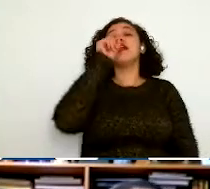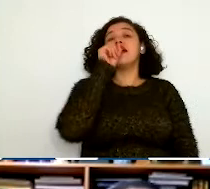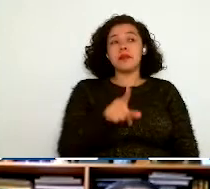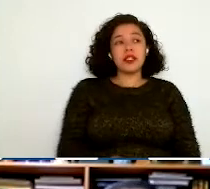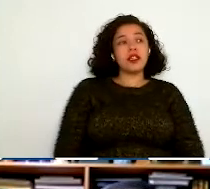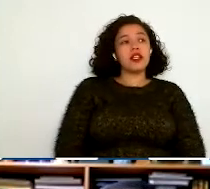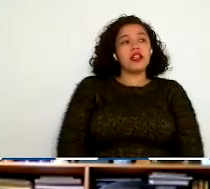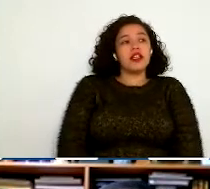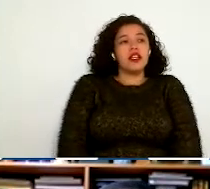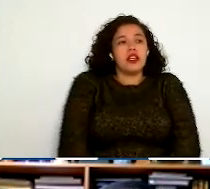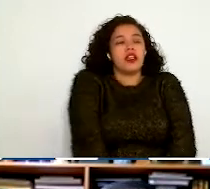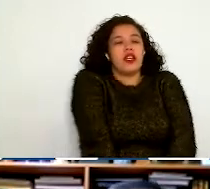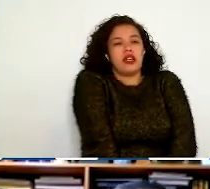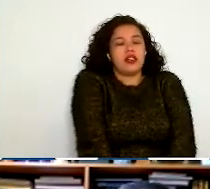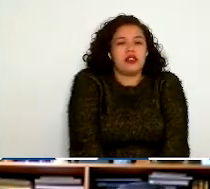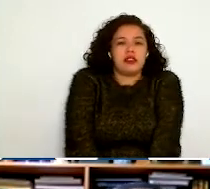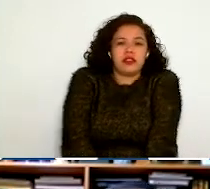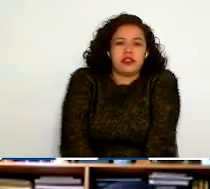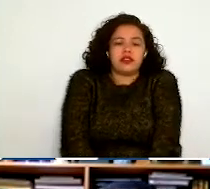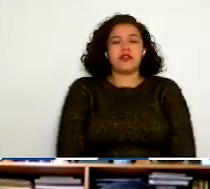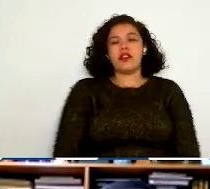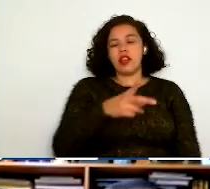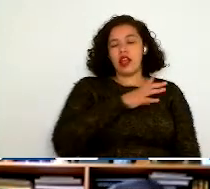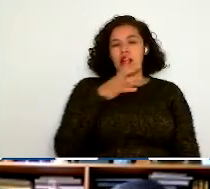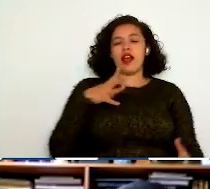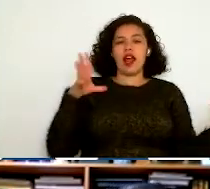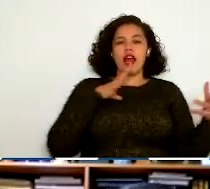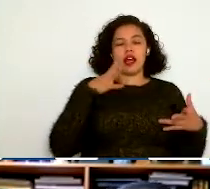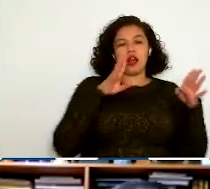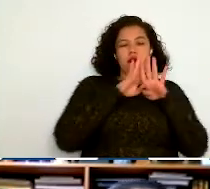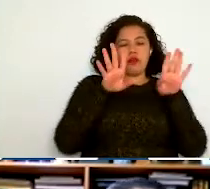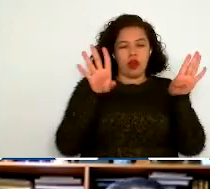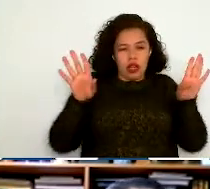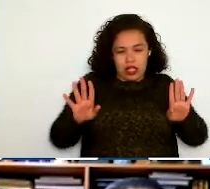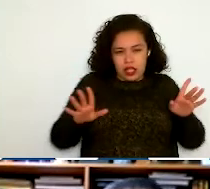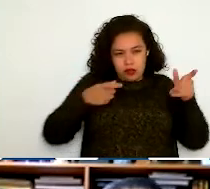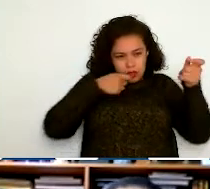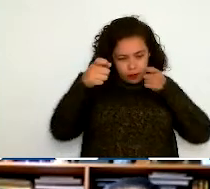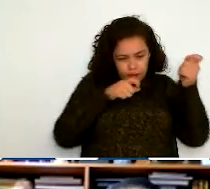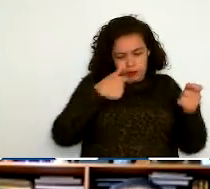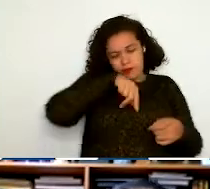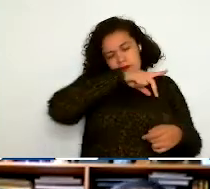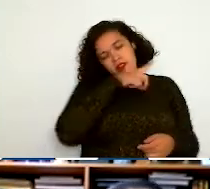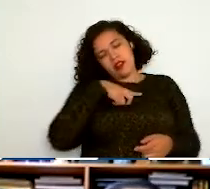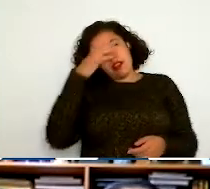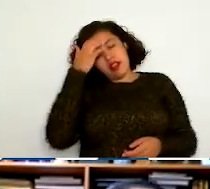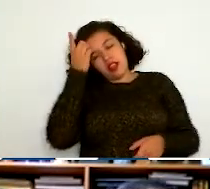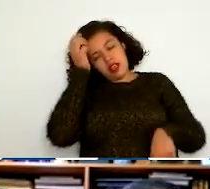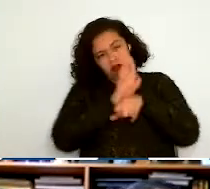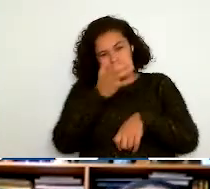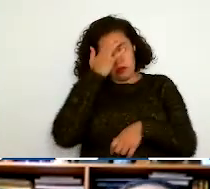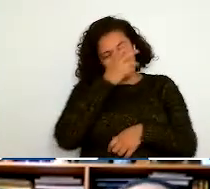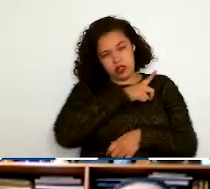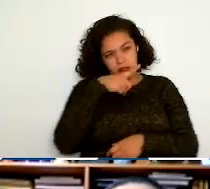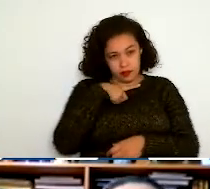estar regulado y tiene que ser de conocimiento, pues obviamente desde los aspectos directivos, pero